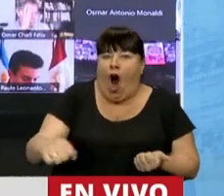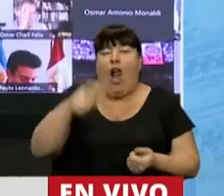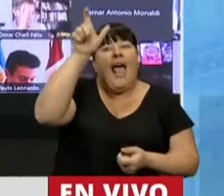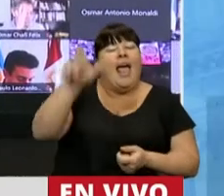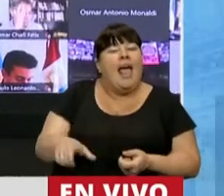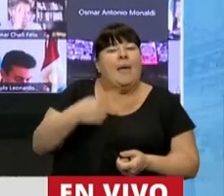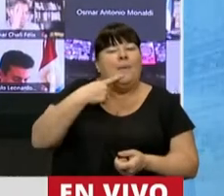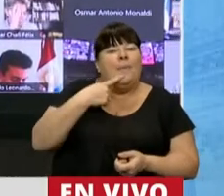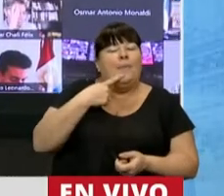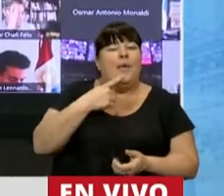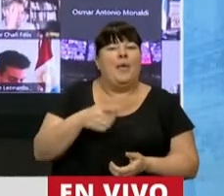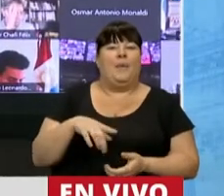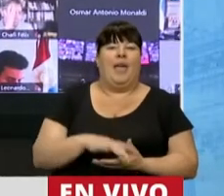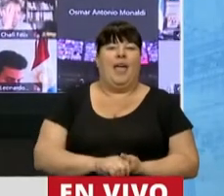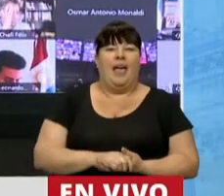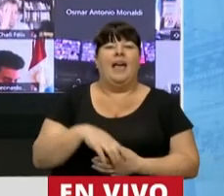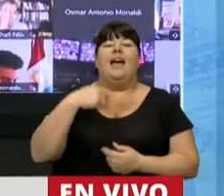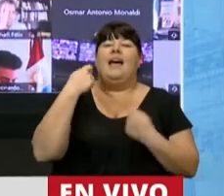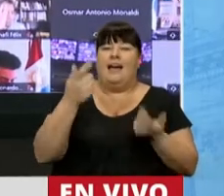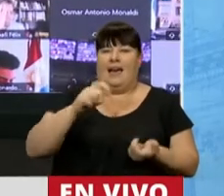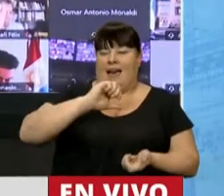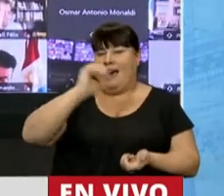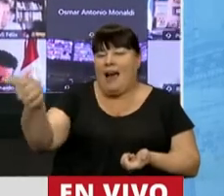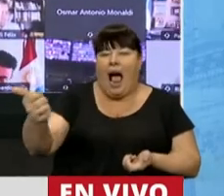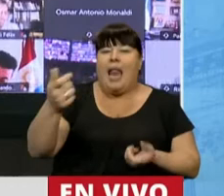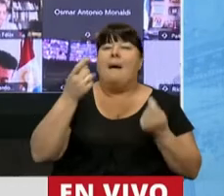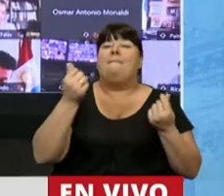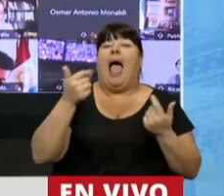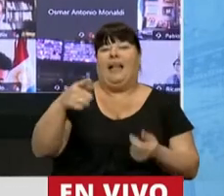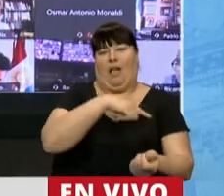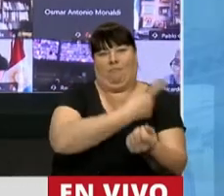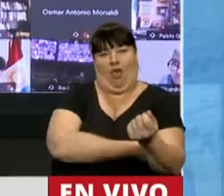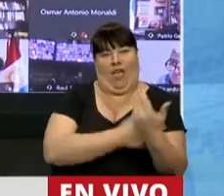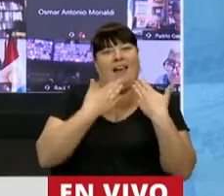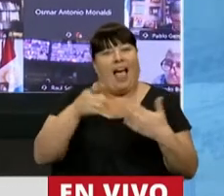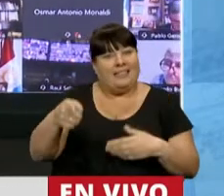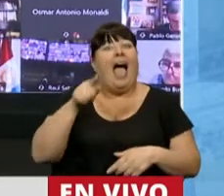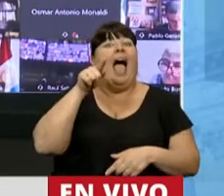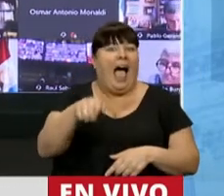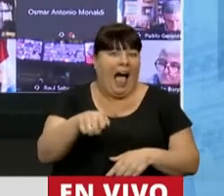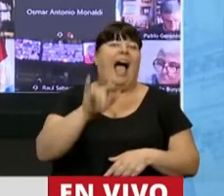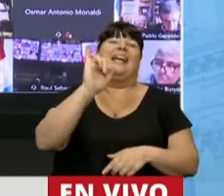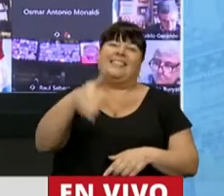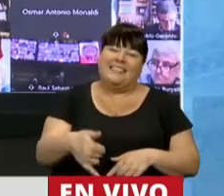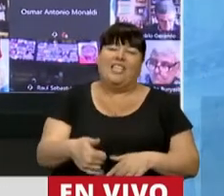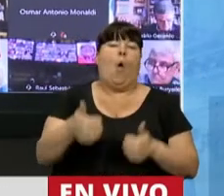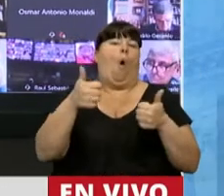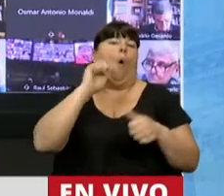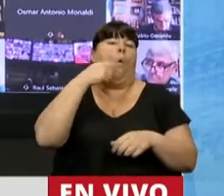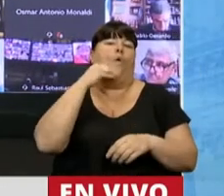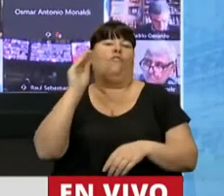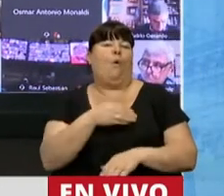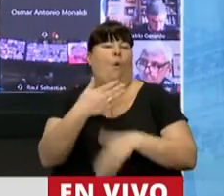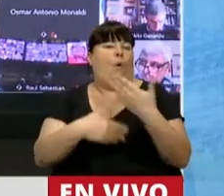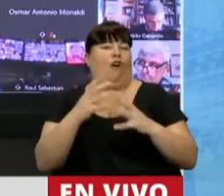el pibe que les hizo ganar mucha gente, mucha plata al poder. Y ahí sí, era el gran